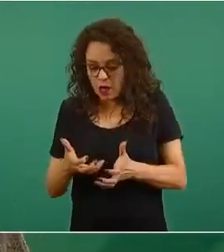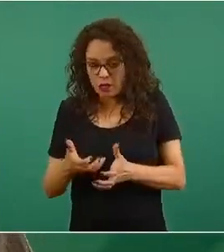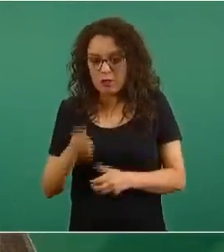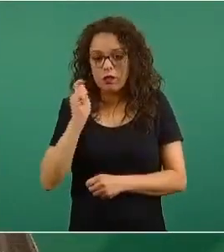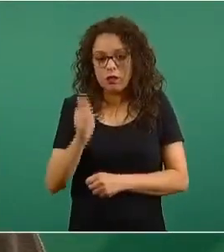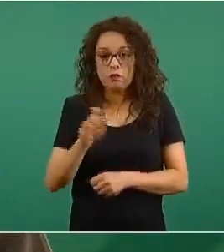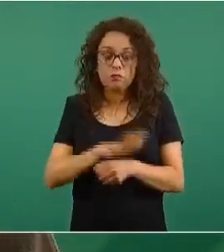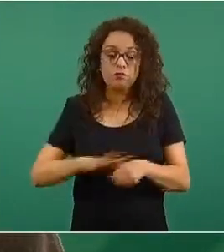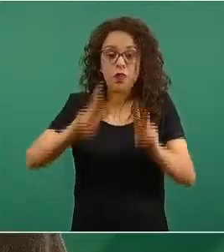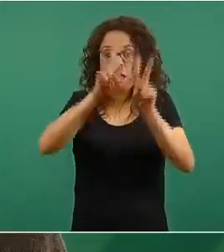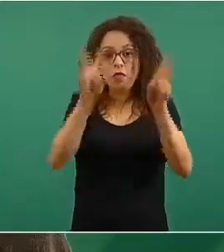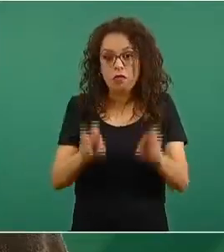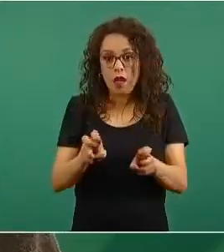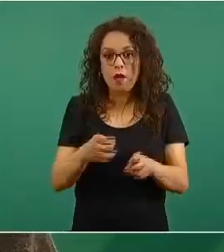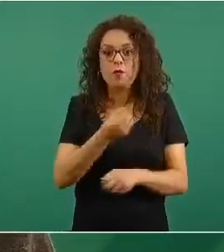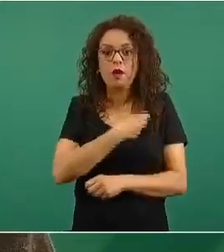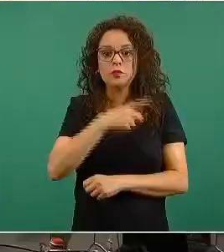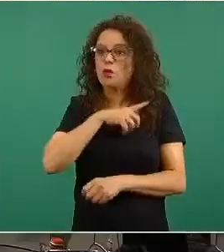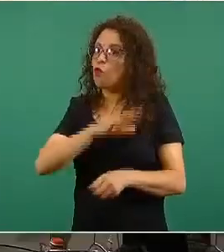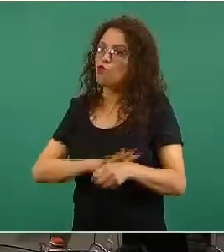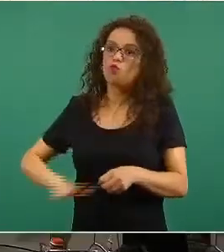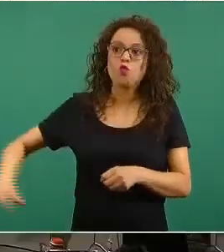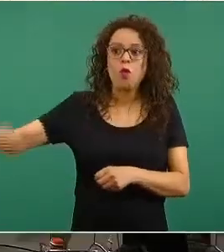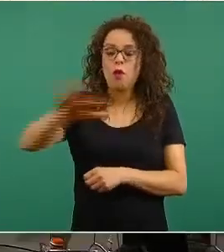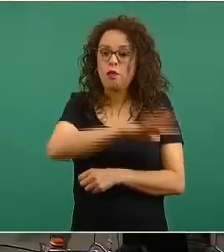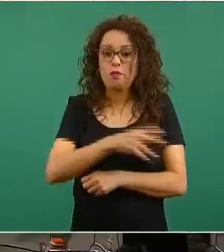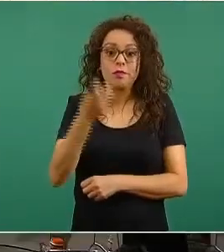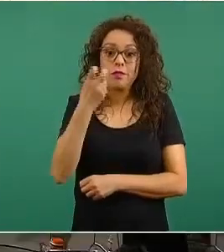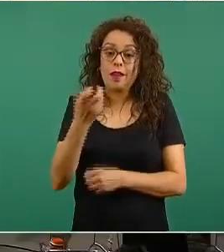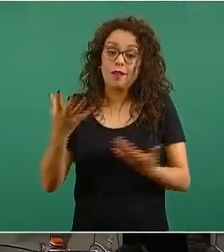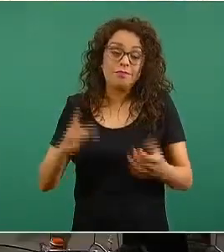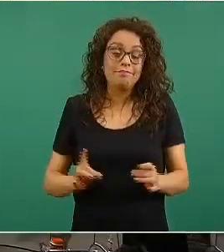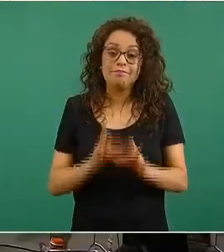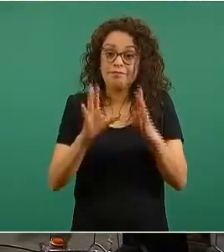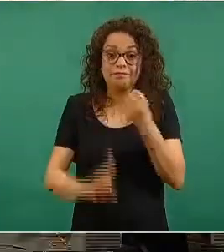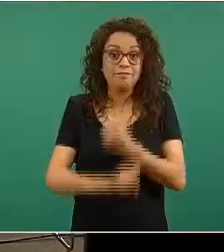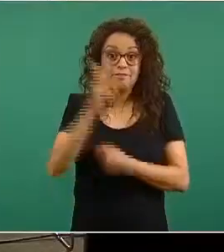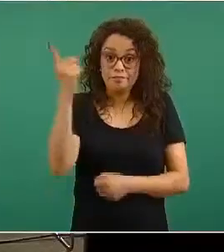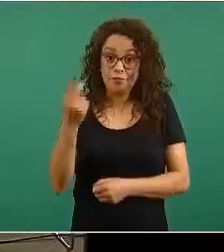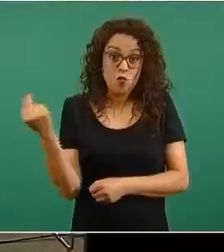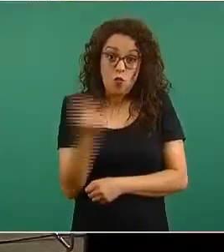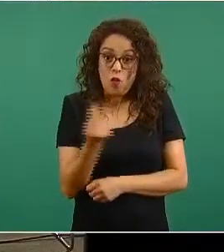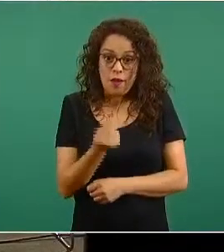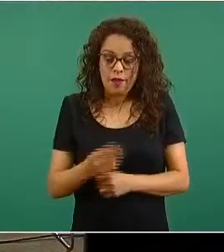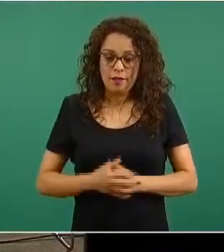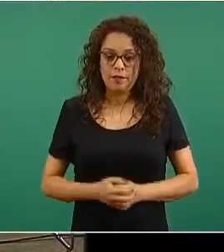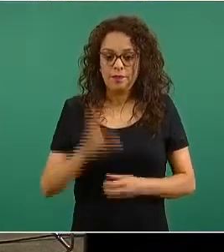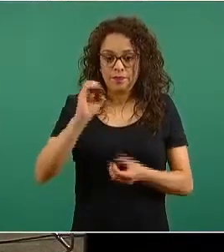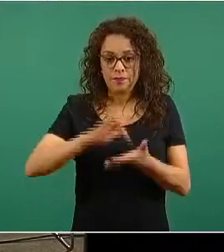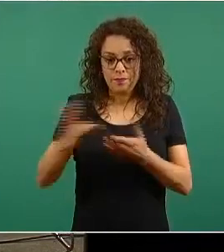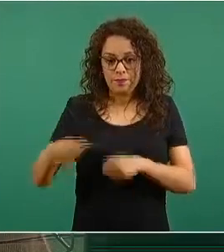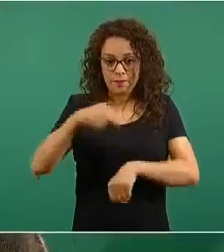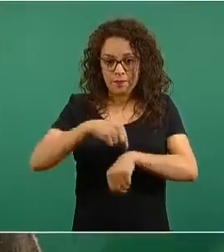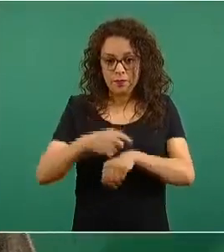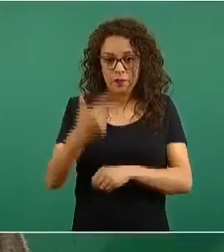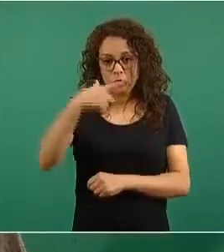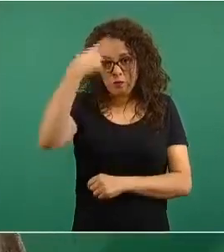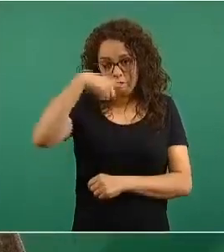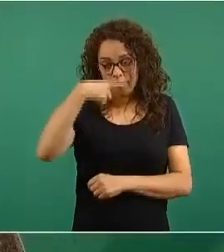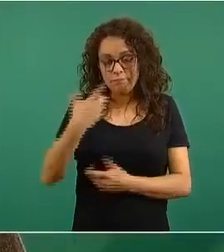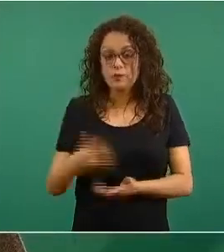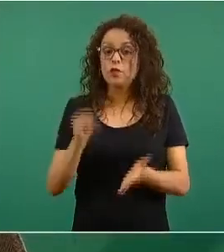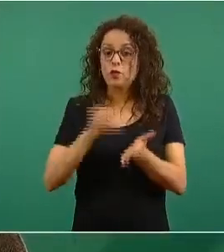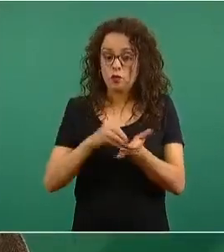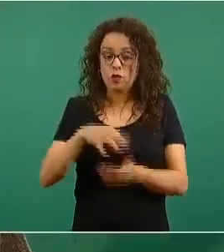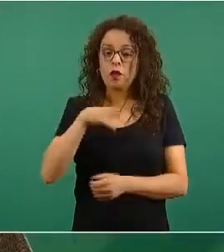general, que es por definición extraordinaria. Muchas gracias, son las 20 horas, seguimos con la epidemia,